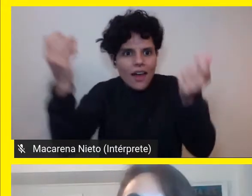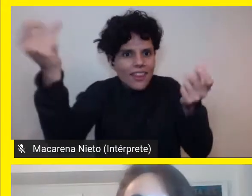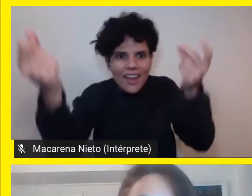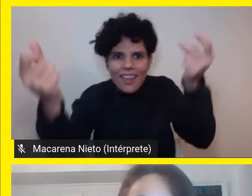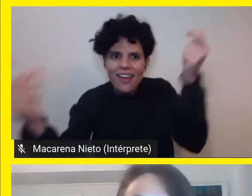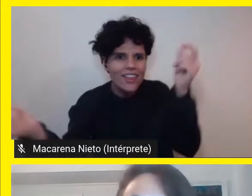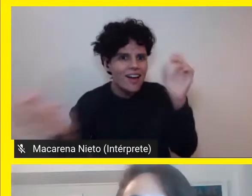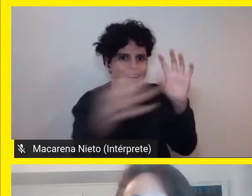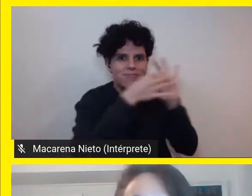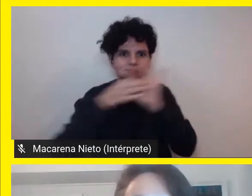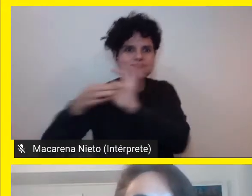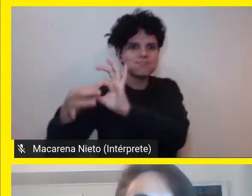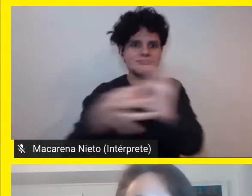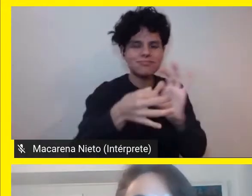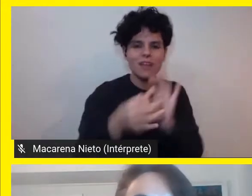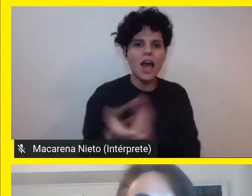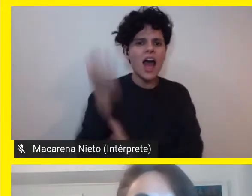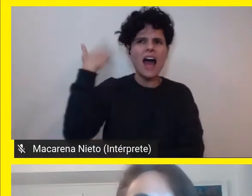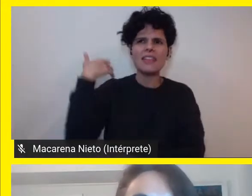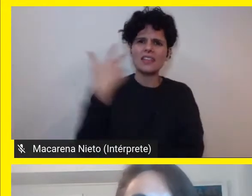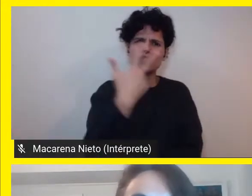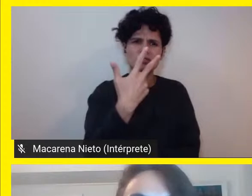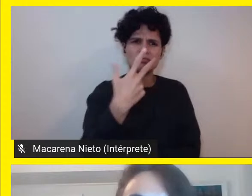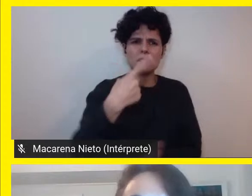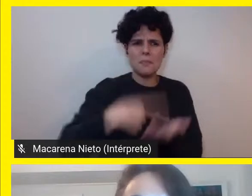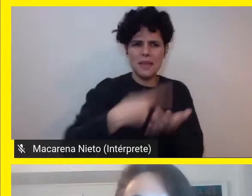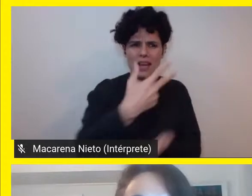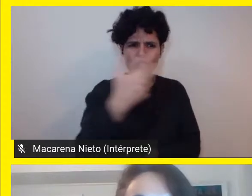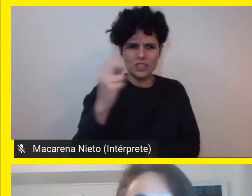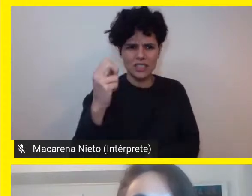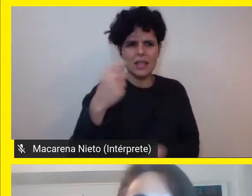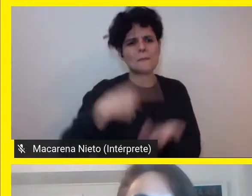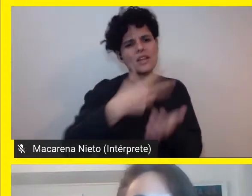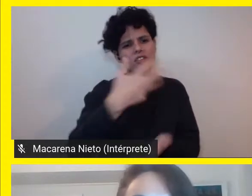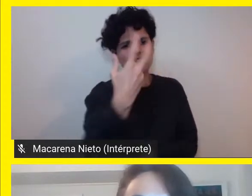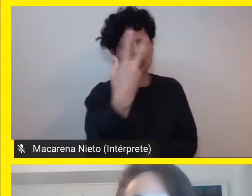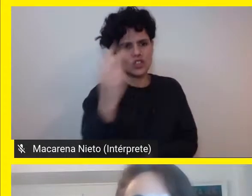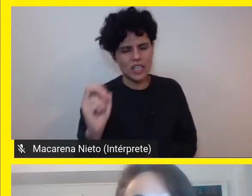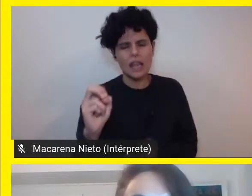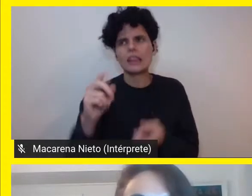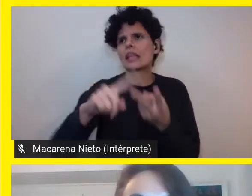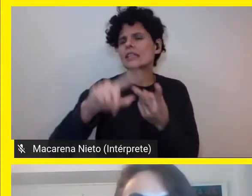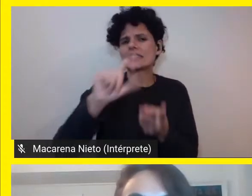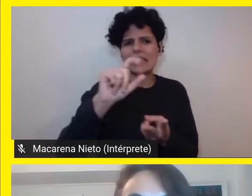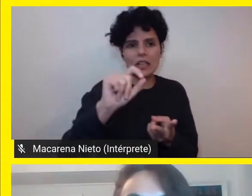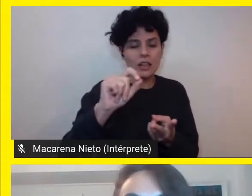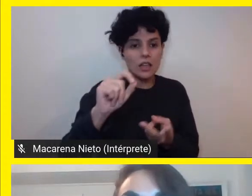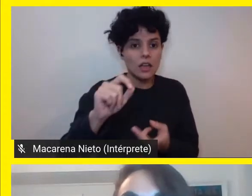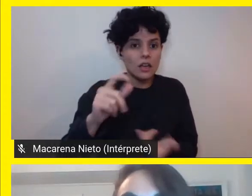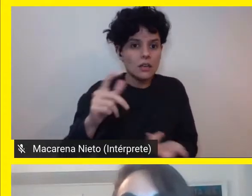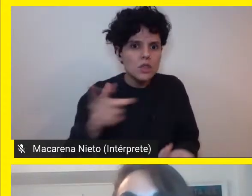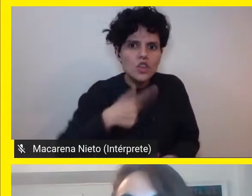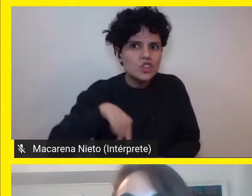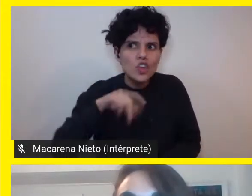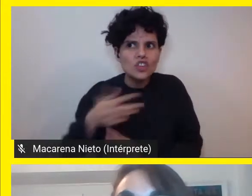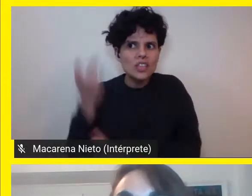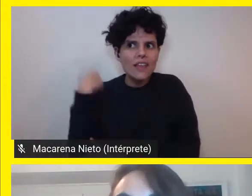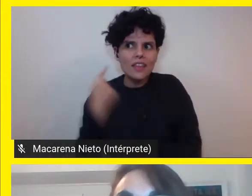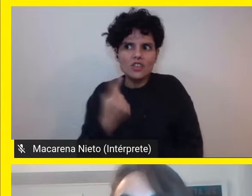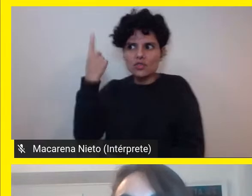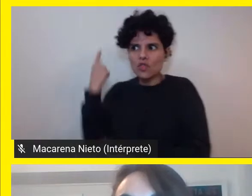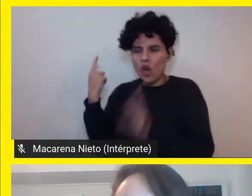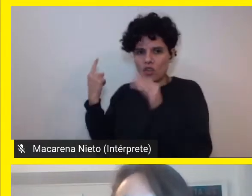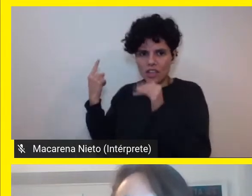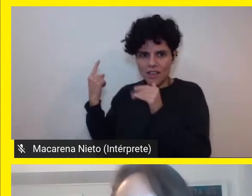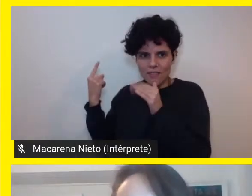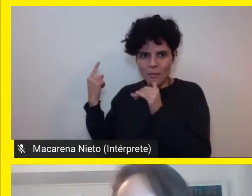80, en los 70, en los 80, que fueron esos sueños colectivos que quizás entre muchos no nos encontramos circunstancialmente en la historia, pero sí nos